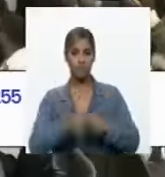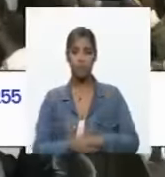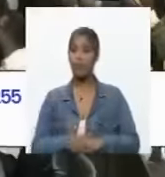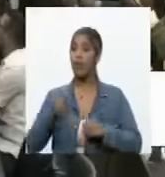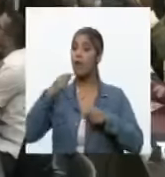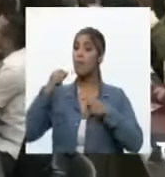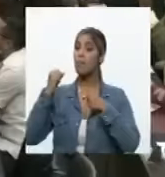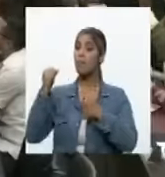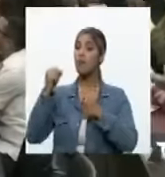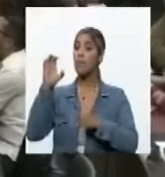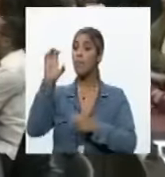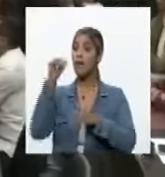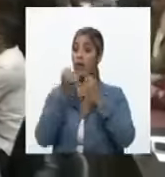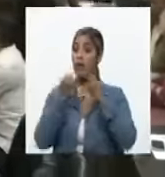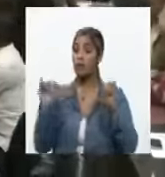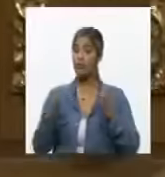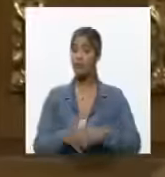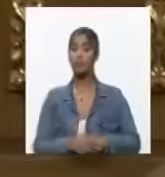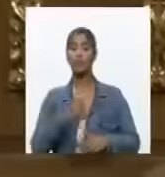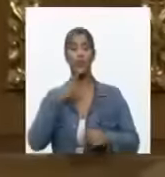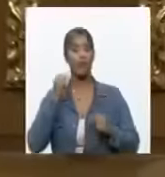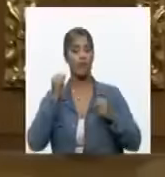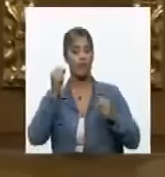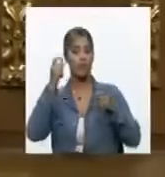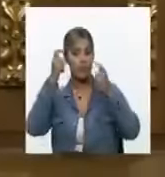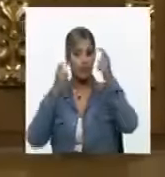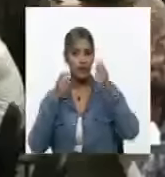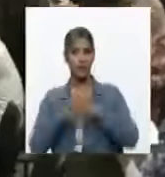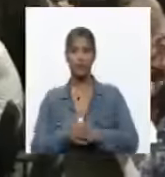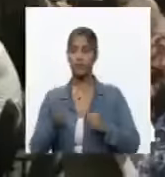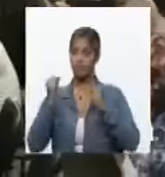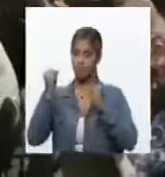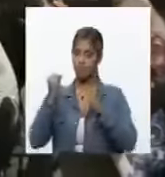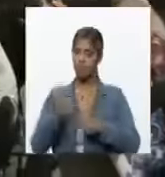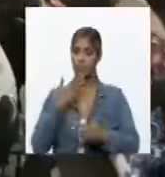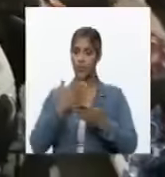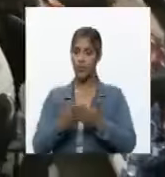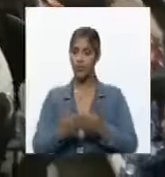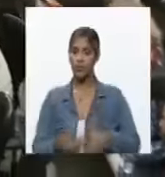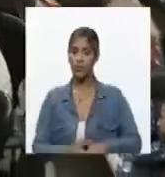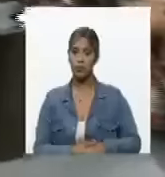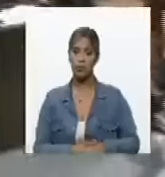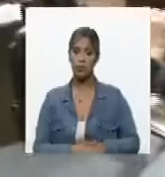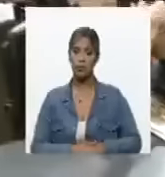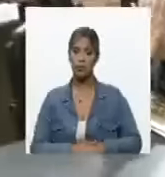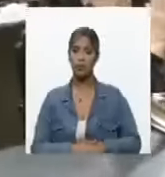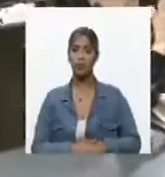patria independiente! ¡Que viva el comandante Chávez! Muchísimas gracias.